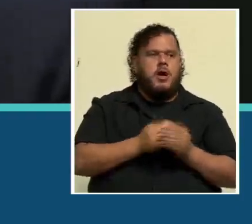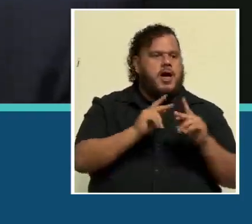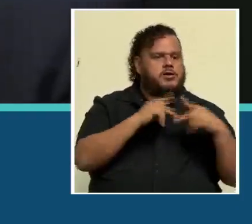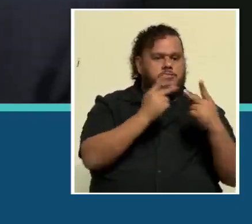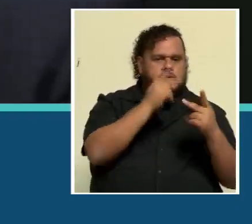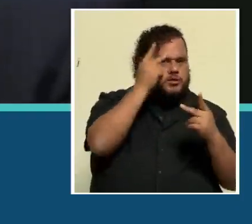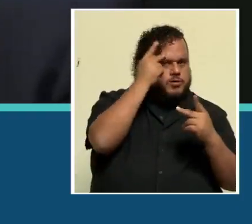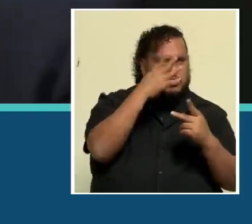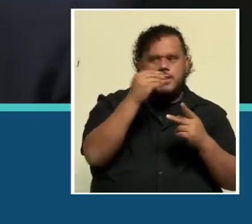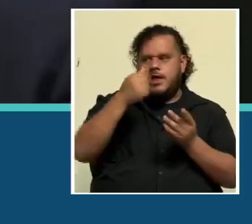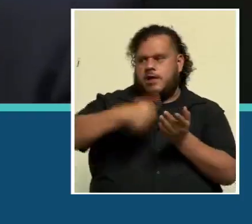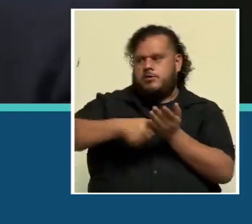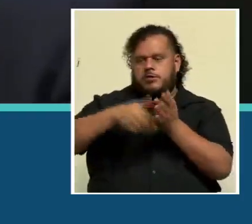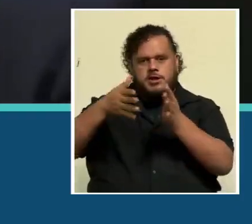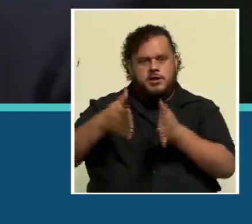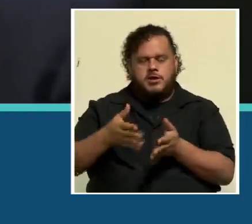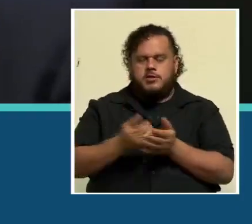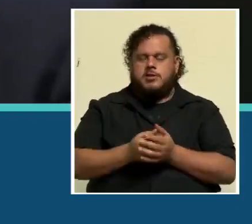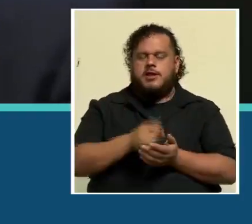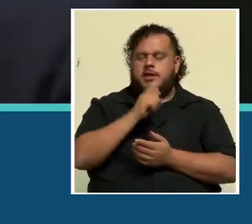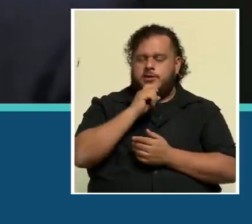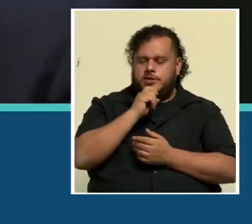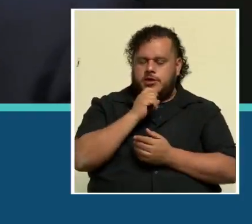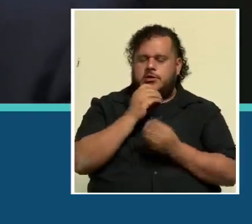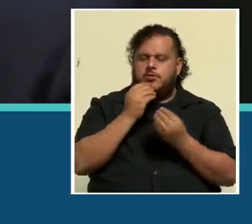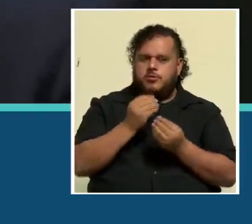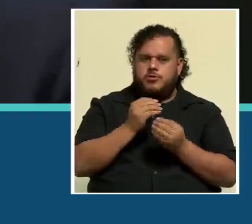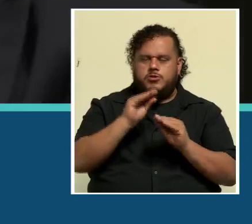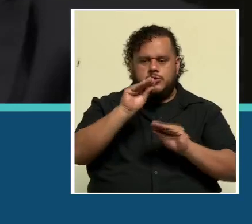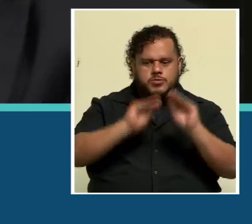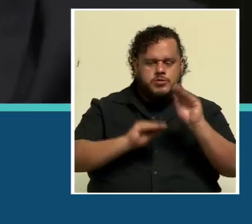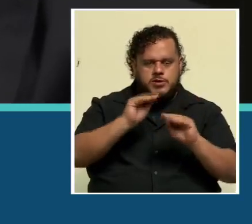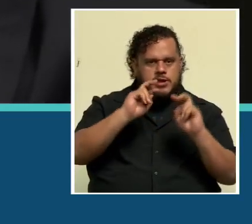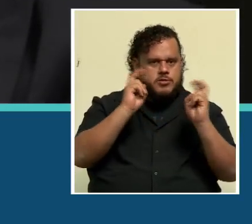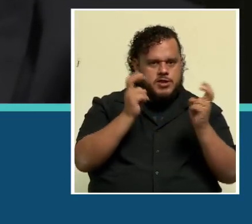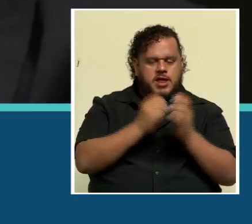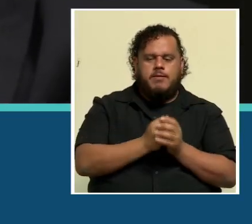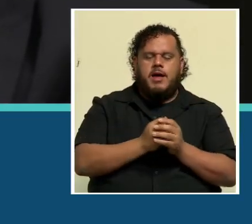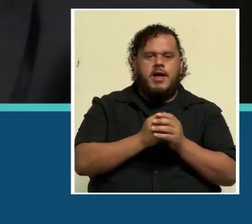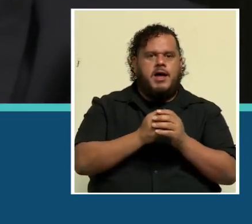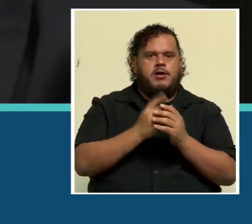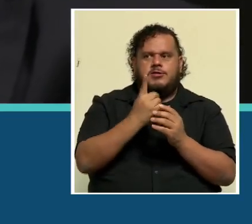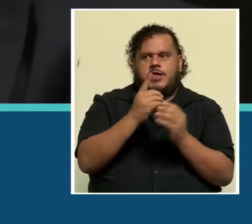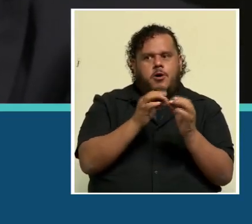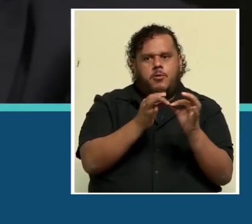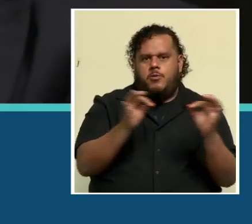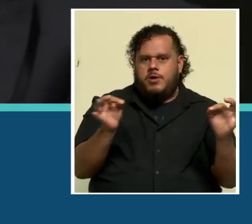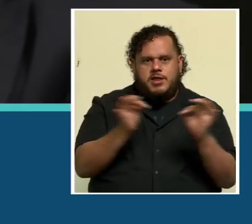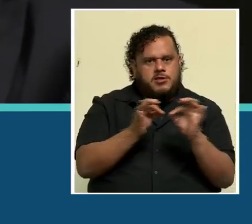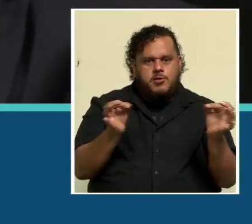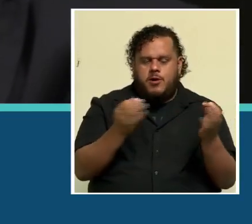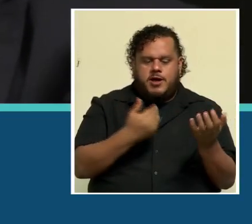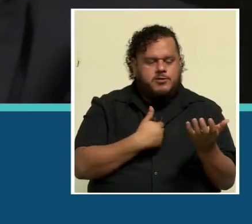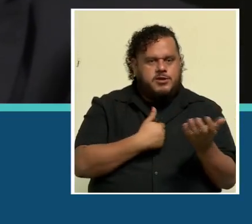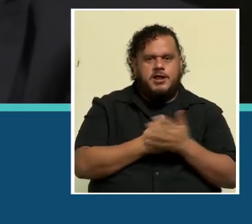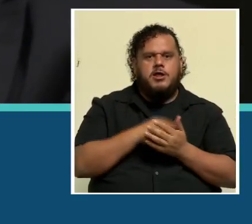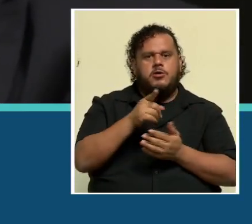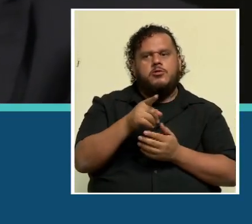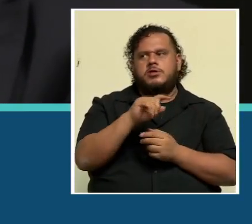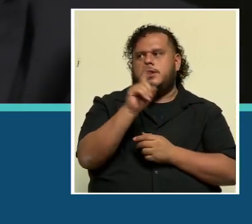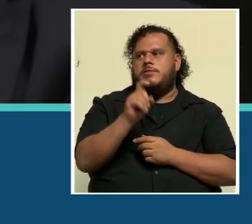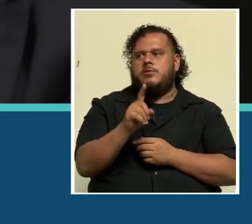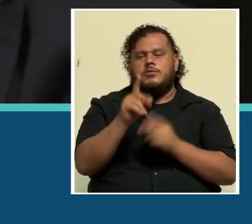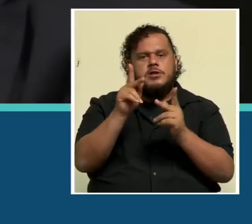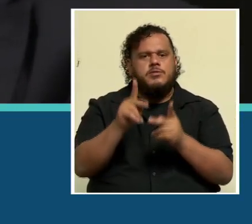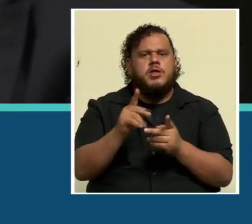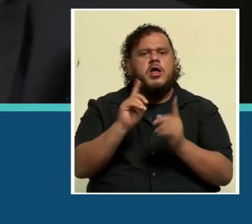mucho, posicionar temas, ¿verdad? Posicionar un eslogan, hasta eso, ¿verdad? O sea, si usted le pregunta a la gente hoy día, ¿cuál